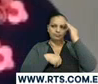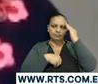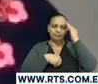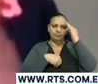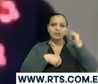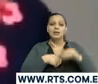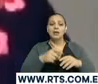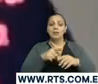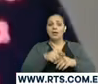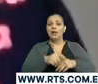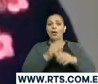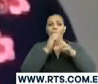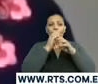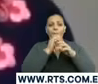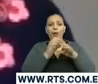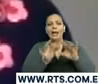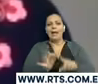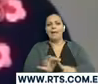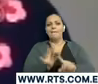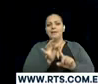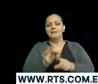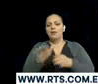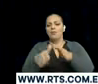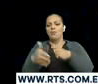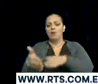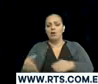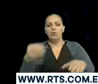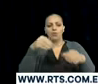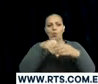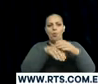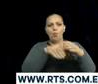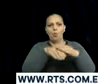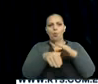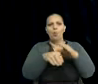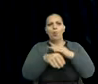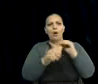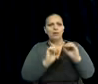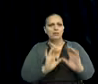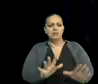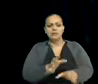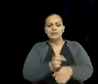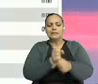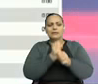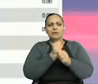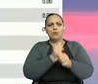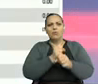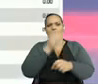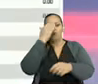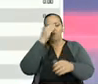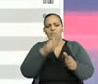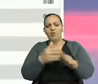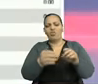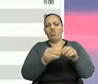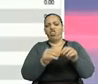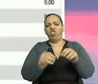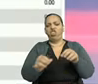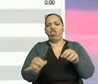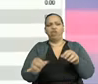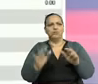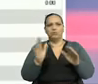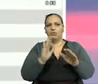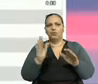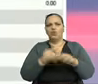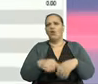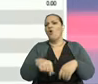fluidos que pueden aumentar la contaminación. También los señalamientos al gobierno provincial estarían dirigidos por la compra de 10.000